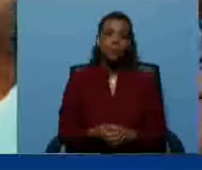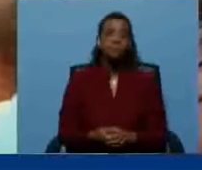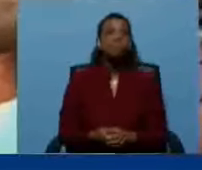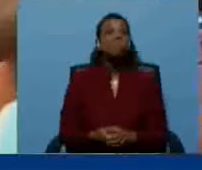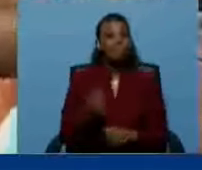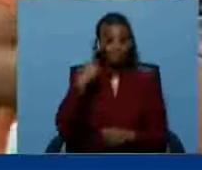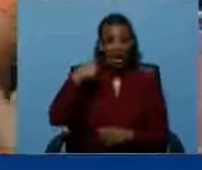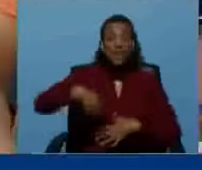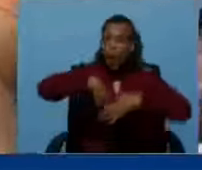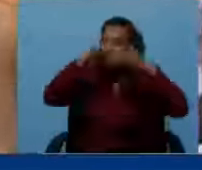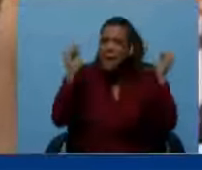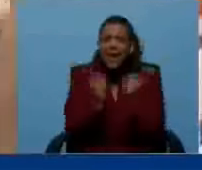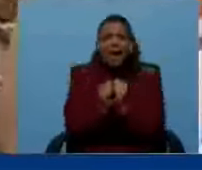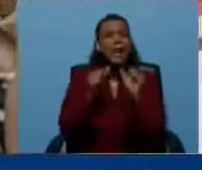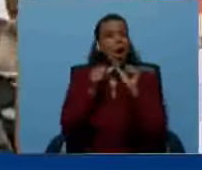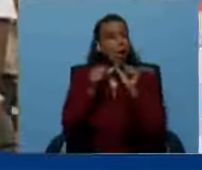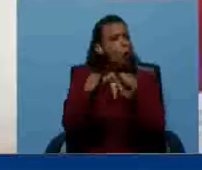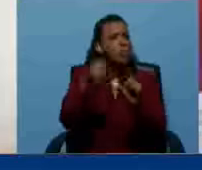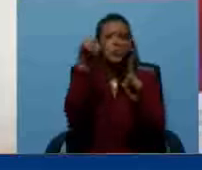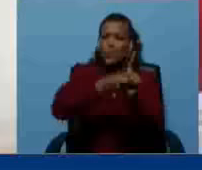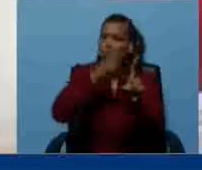Esto es una batalla